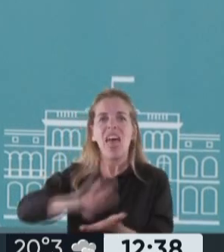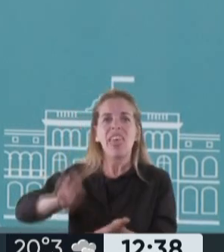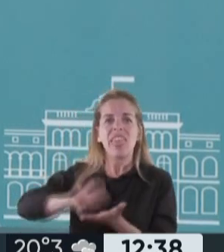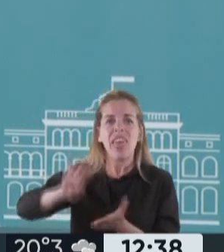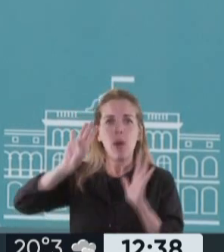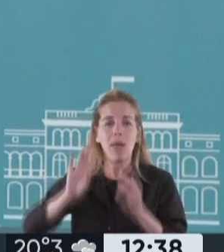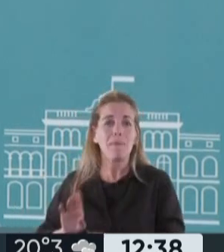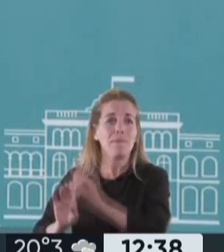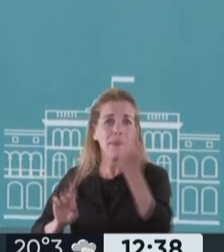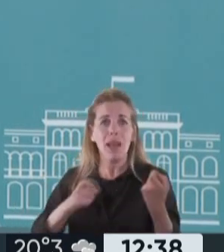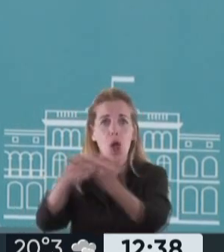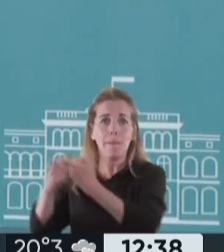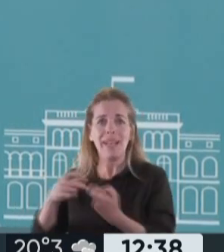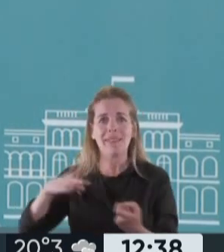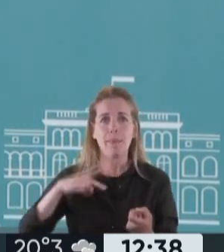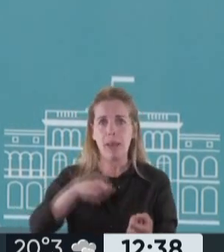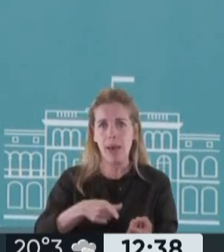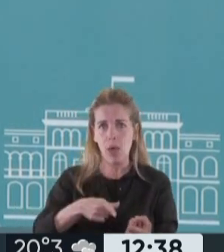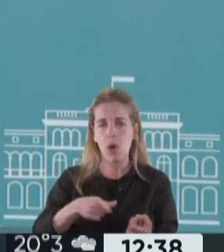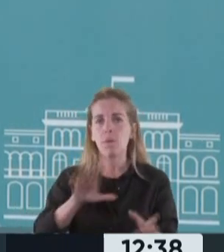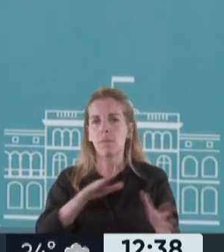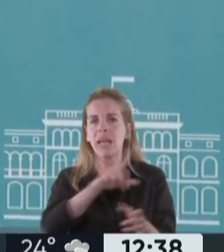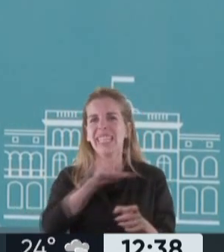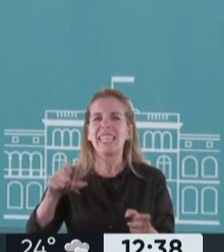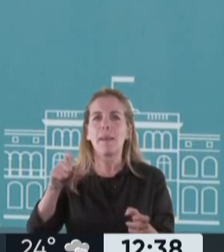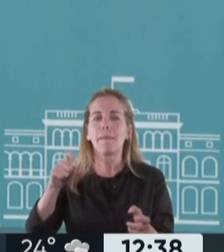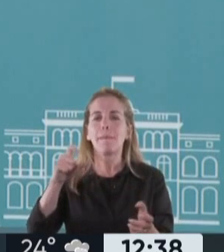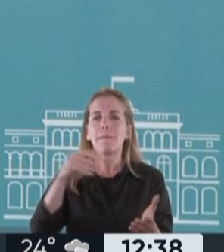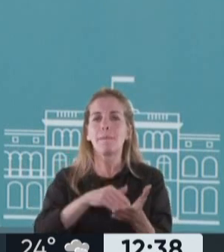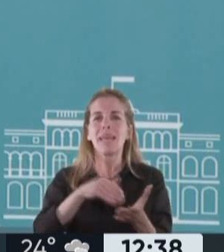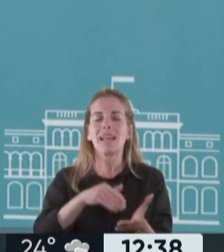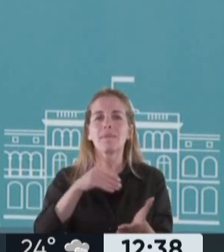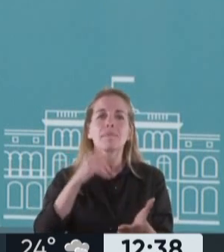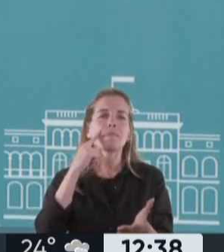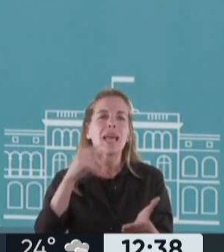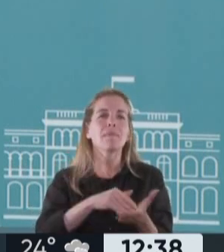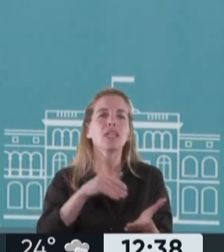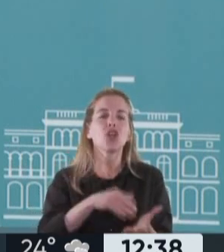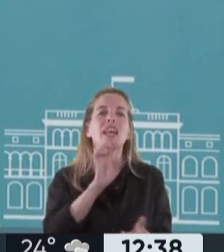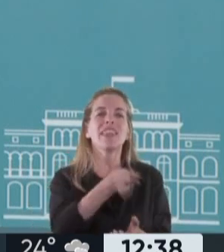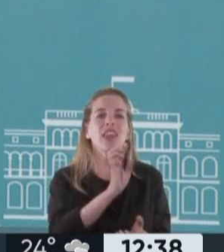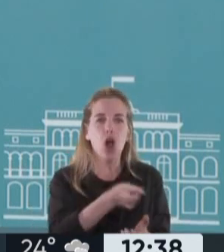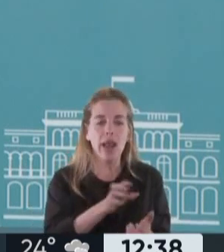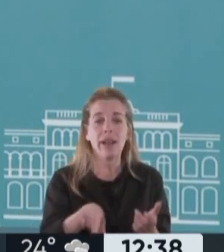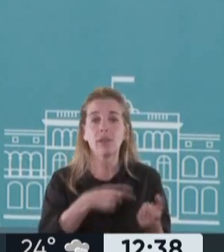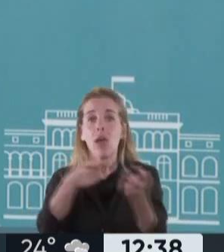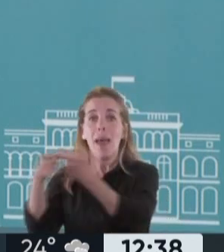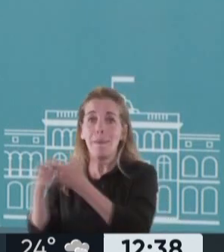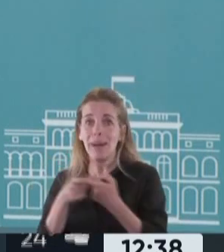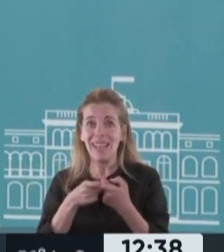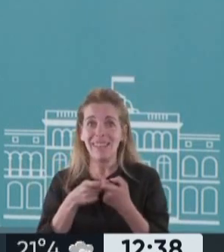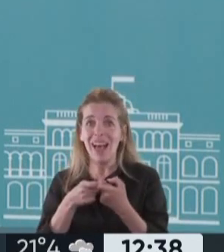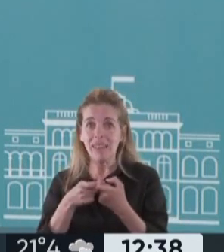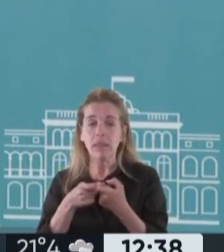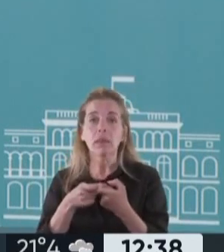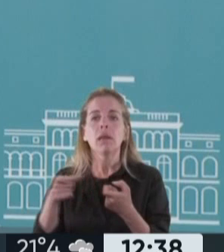privado en una cifra que todos conocemos, más de 100.000 millones de dólares. Y cuando el sector privado de los bonistas no le